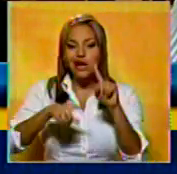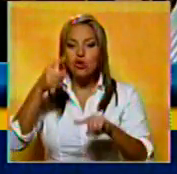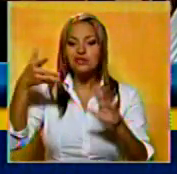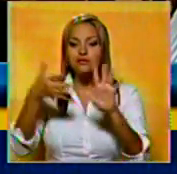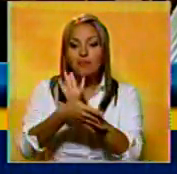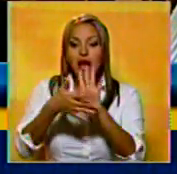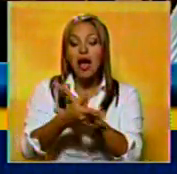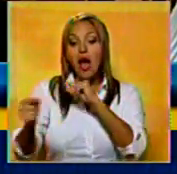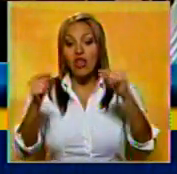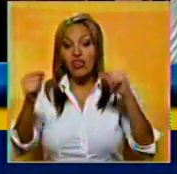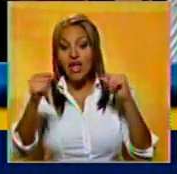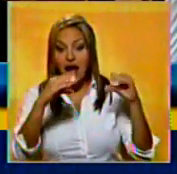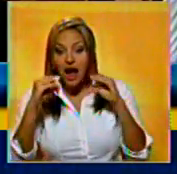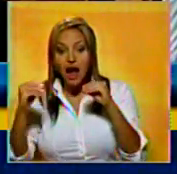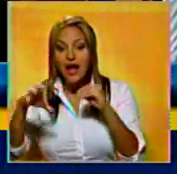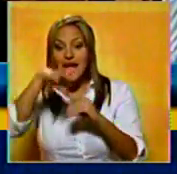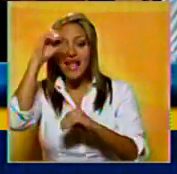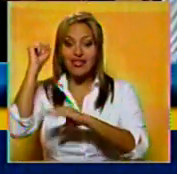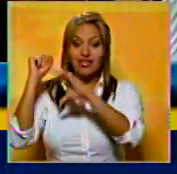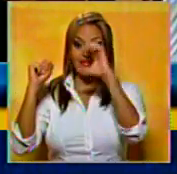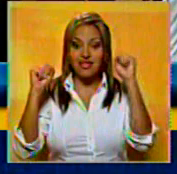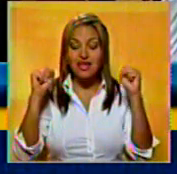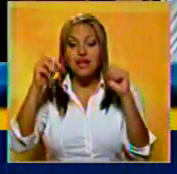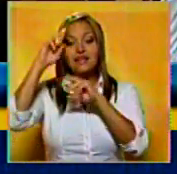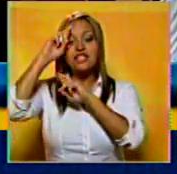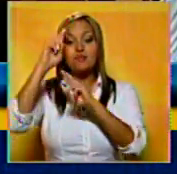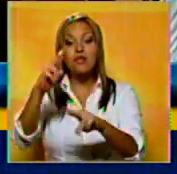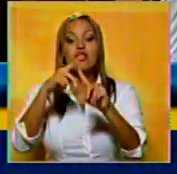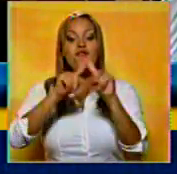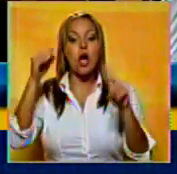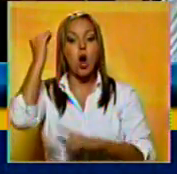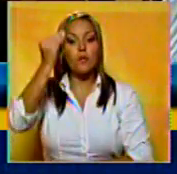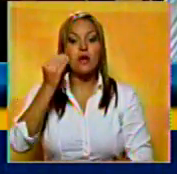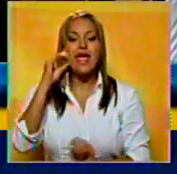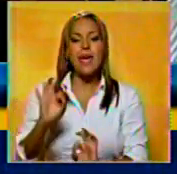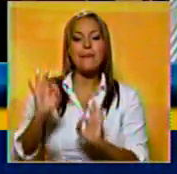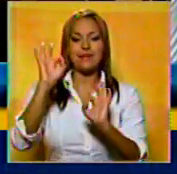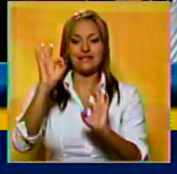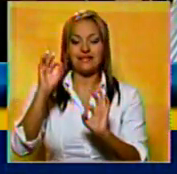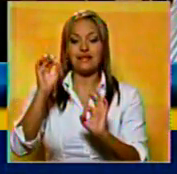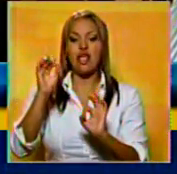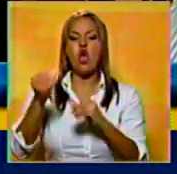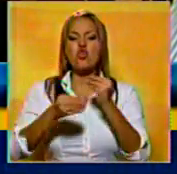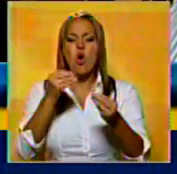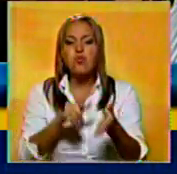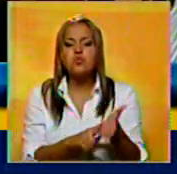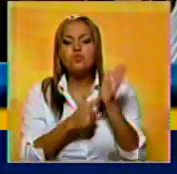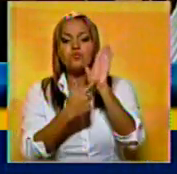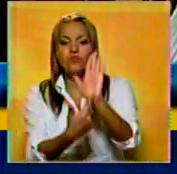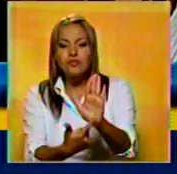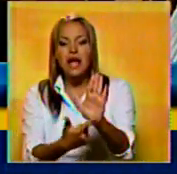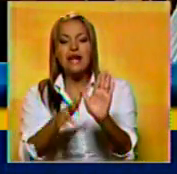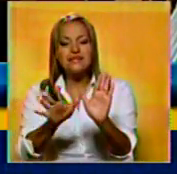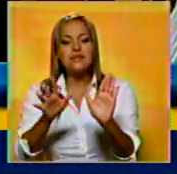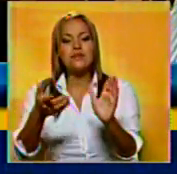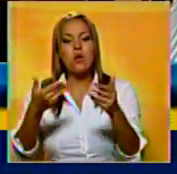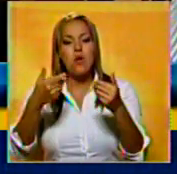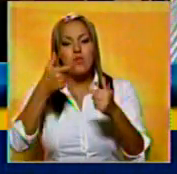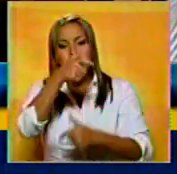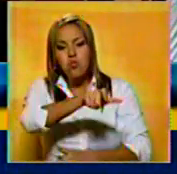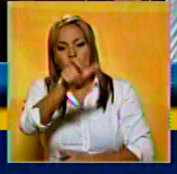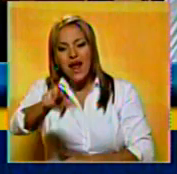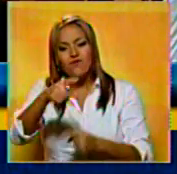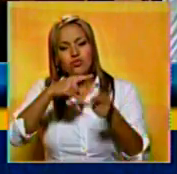diálogo, a través del entendimiento, del respeto a la pluralidad y de manera muy especial a las manifestaciones públicas que pueden